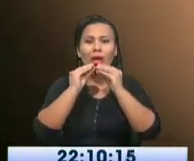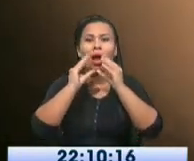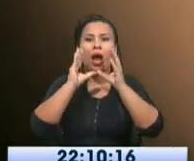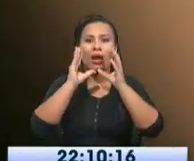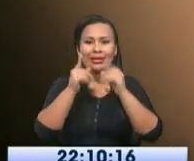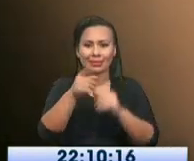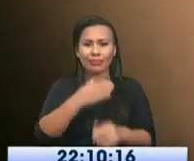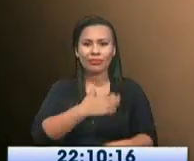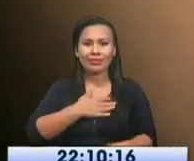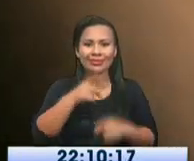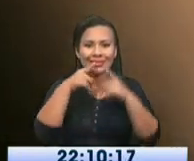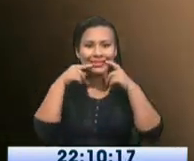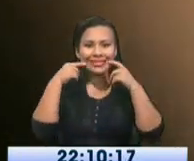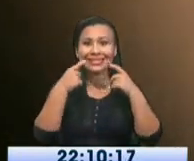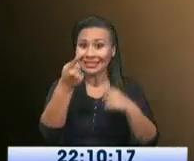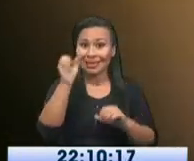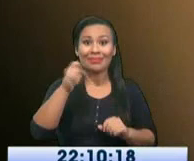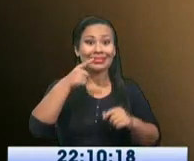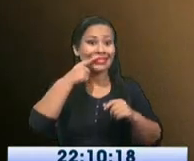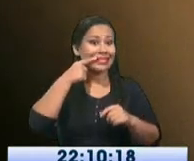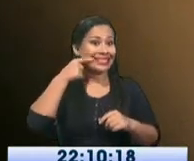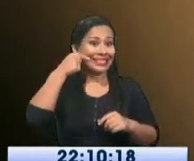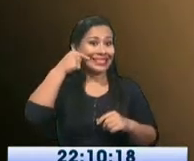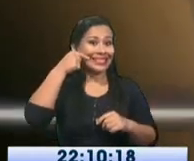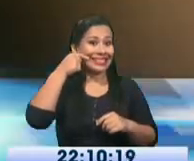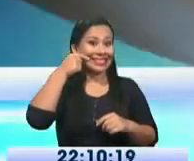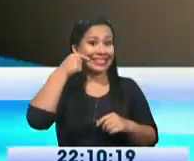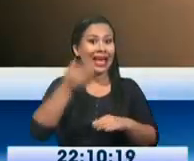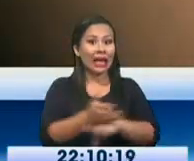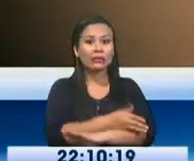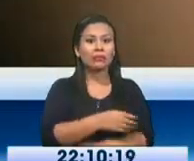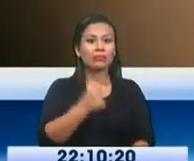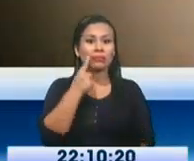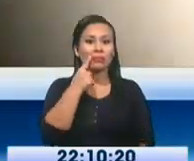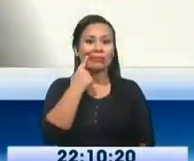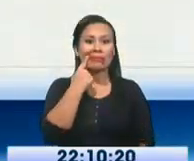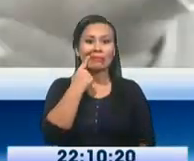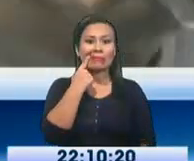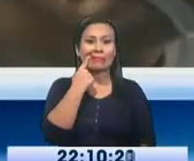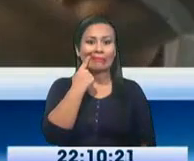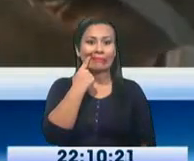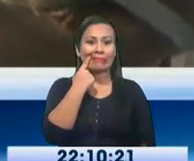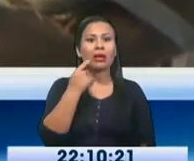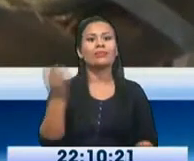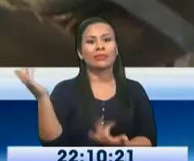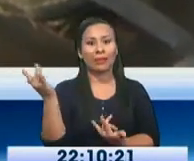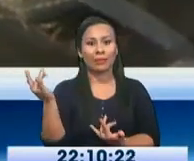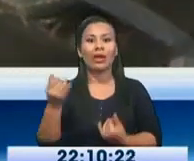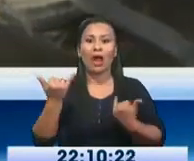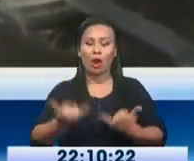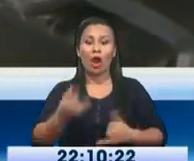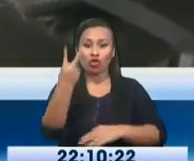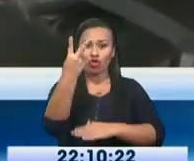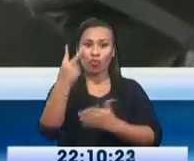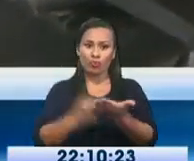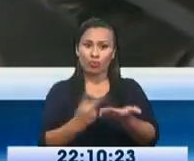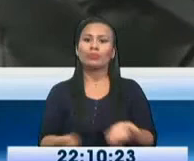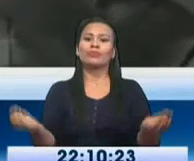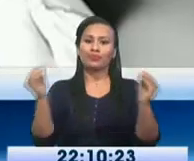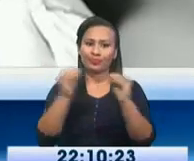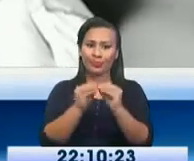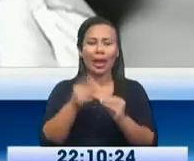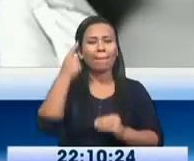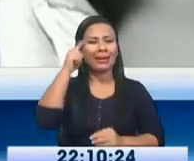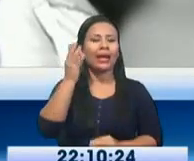Sonríe, por favor. Mire, ya la puede mover. Se tiene previsto que sea intervenida 2 veces más. Básicamente para atenuar